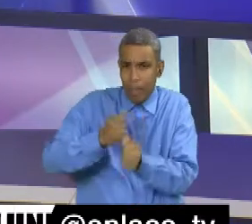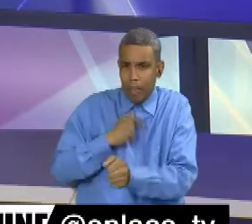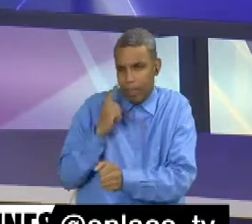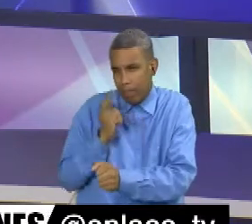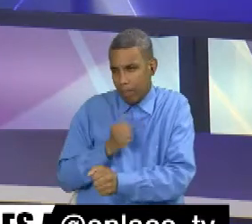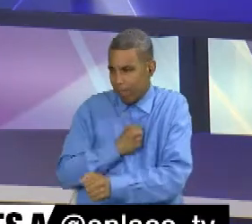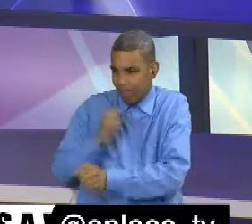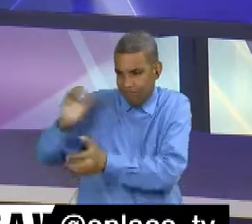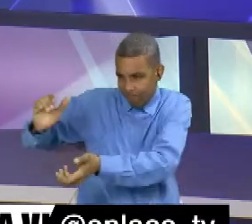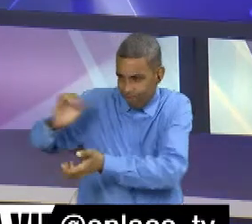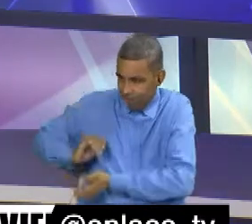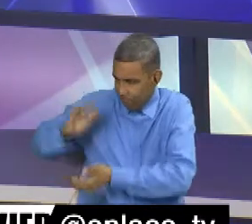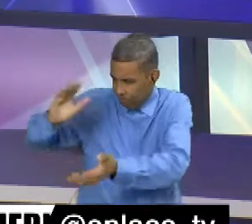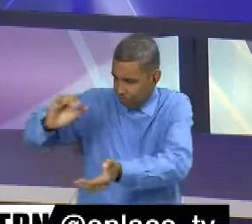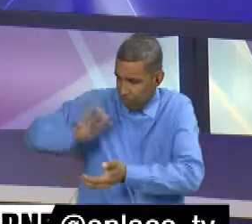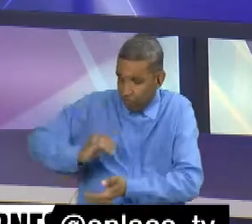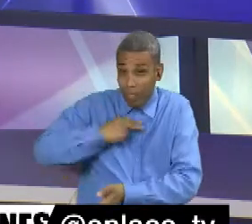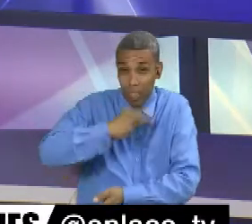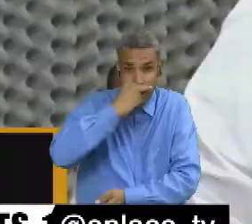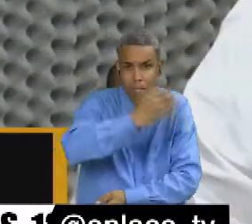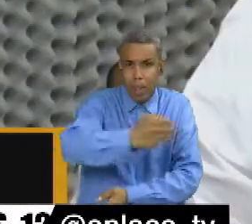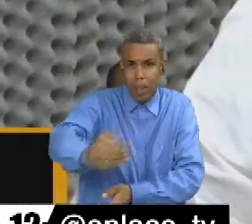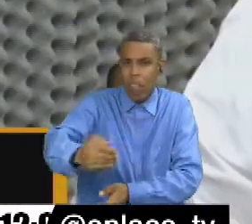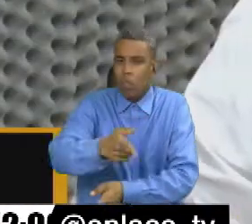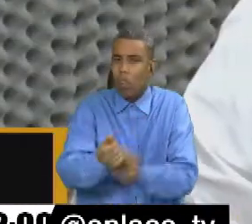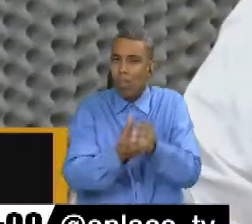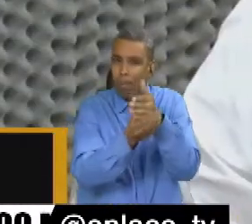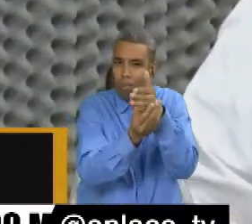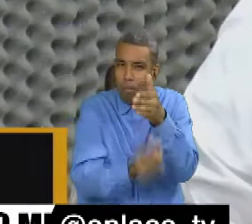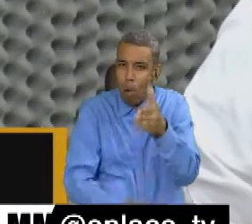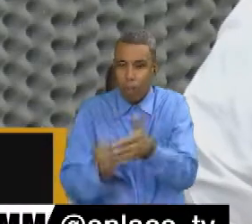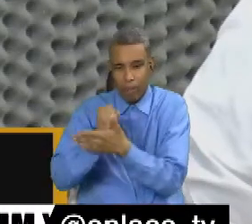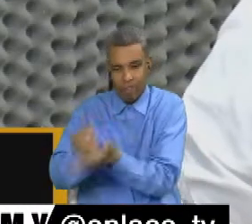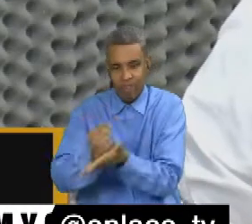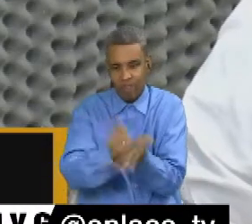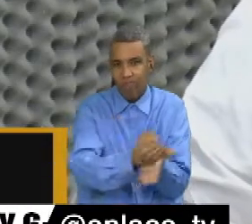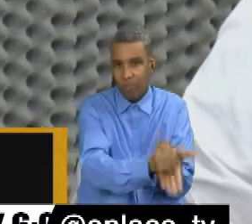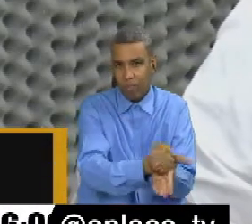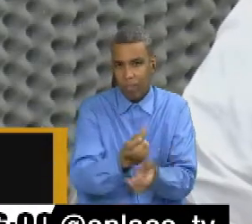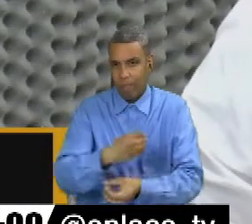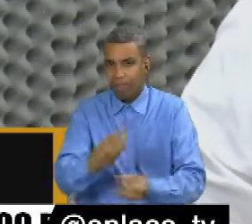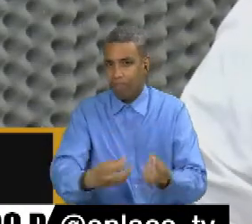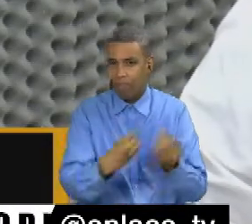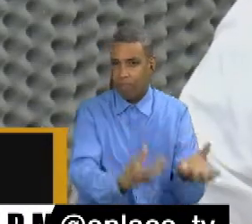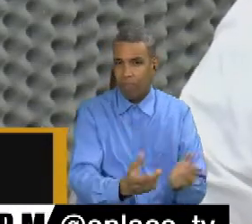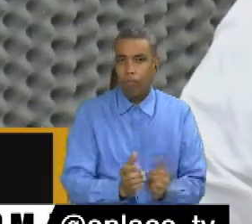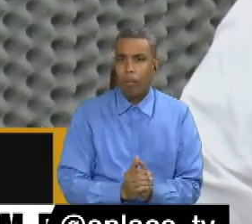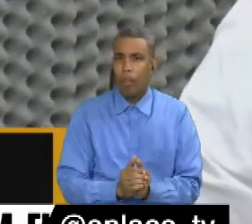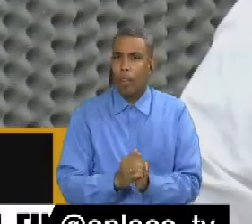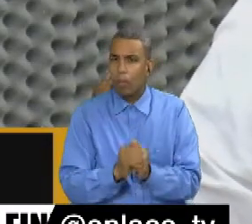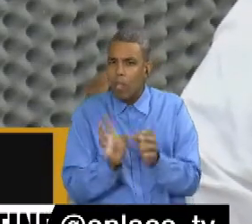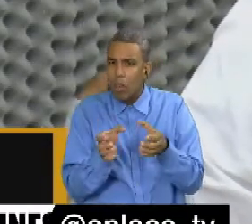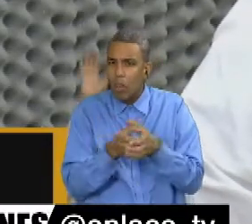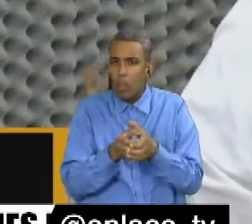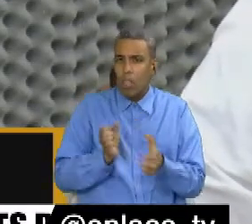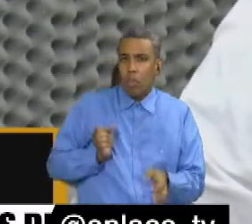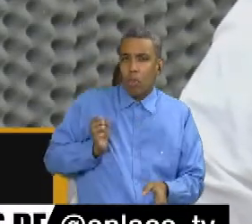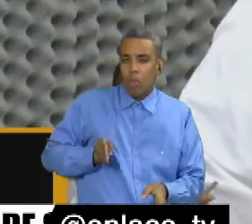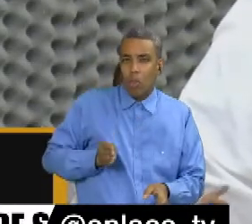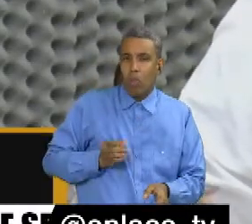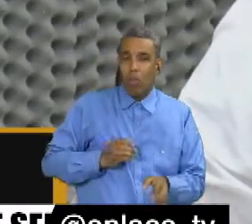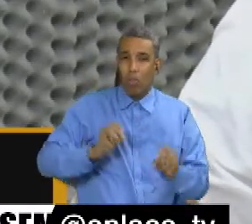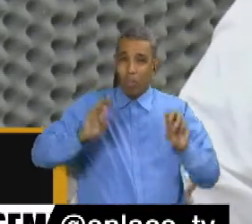escasos recursos de la Comuna 1. El presidente del Club 2030, Edwin Adrián García Ávila, anunció a través de Enlace Radio de